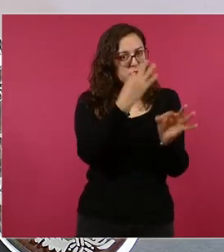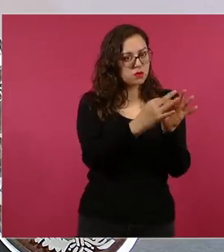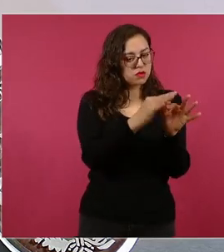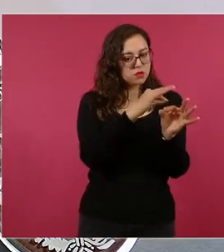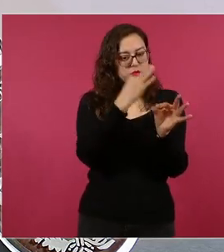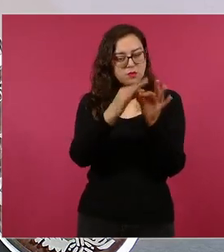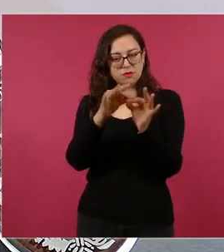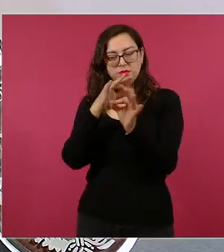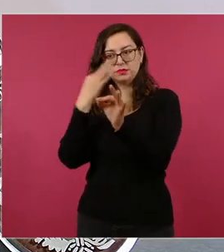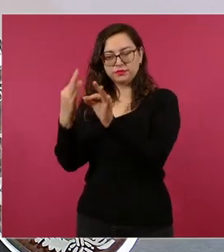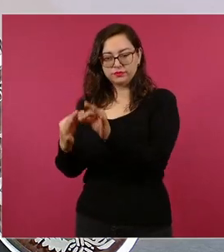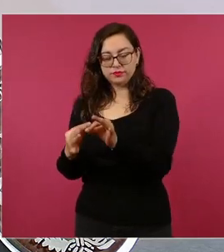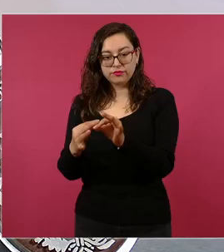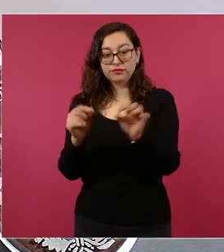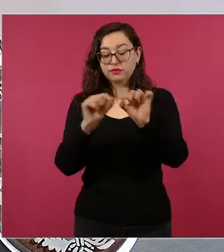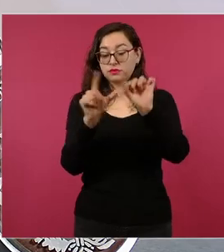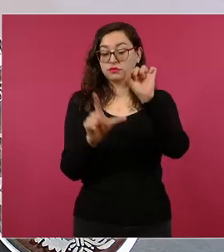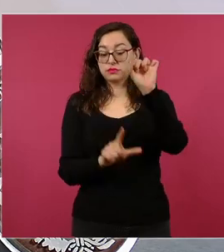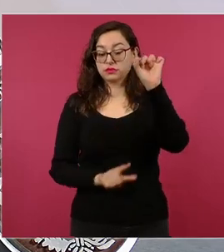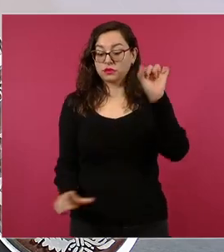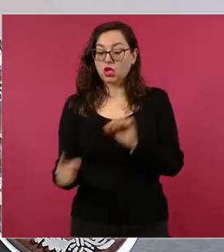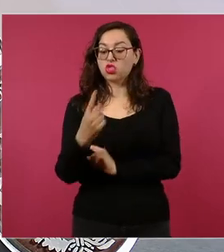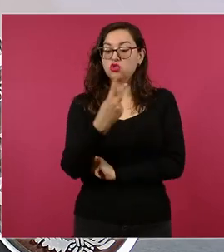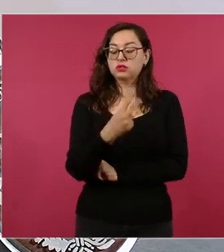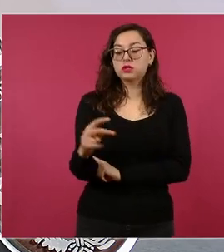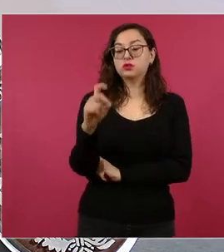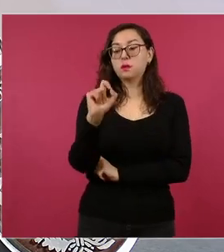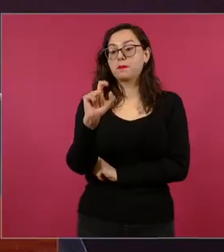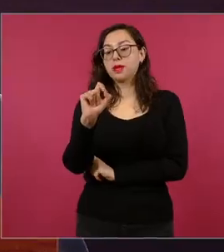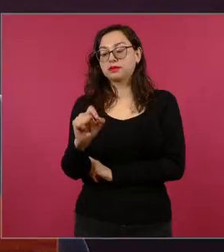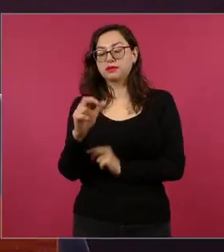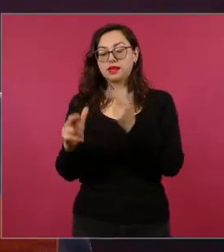que determina la CRE. En este caso,